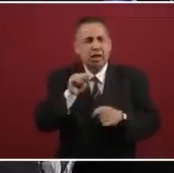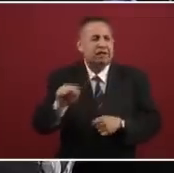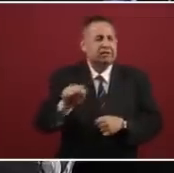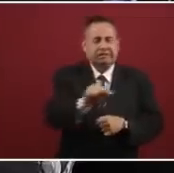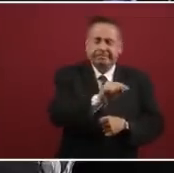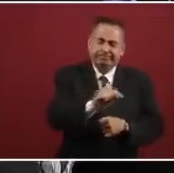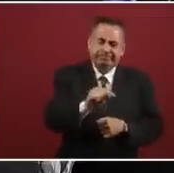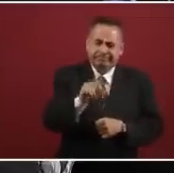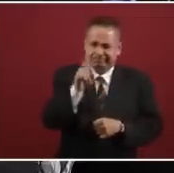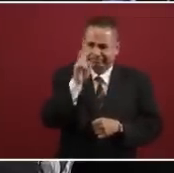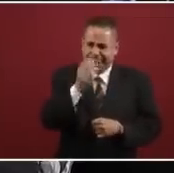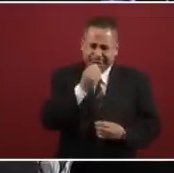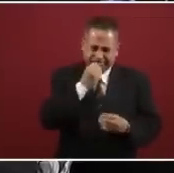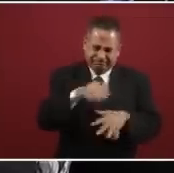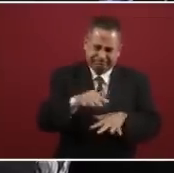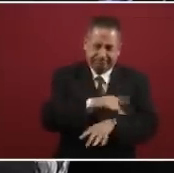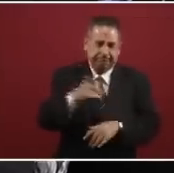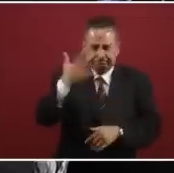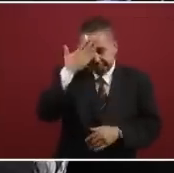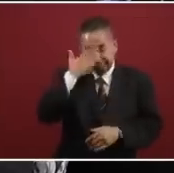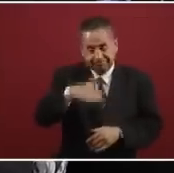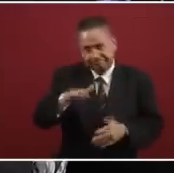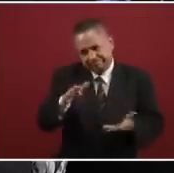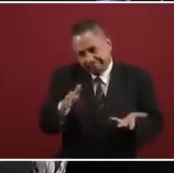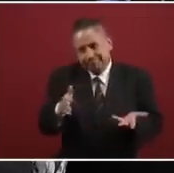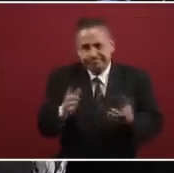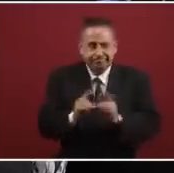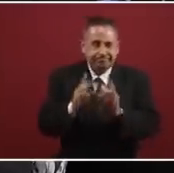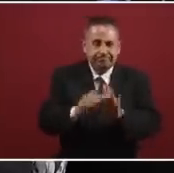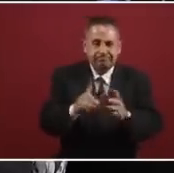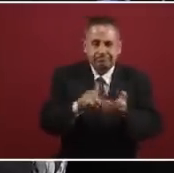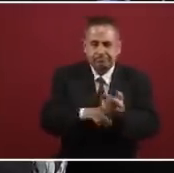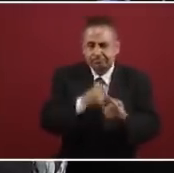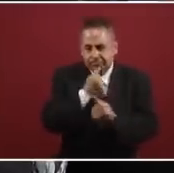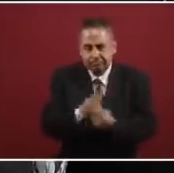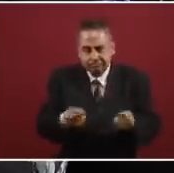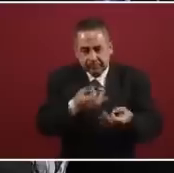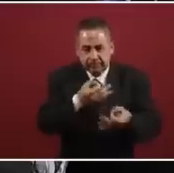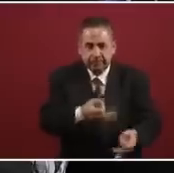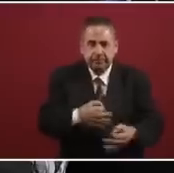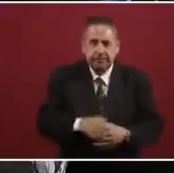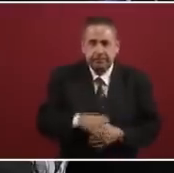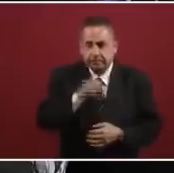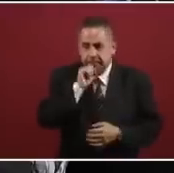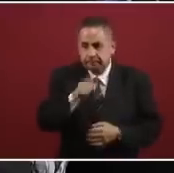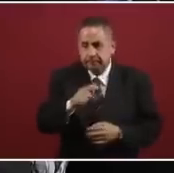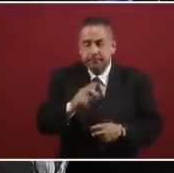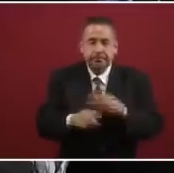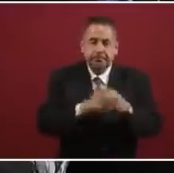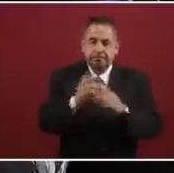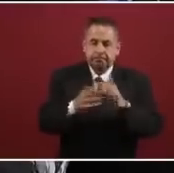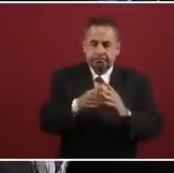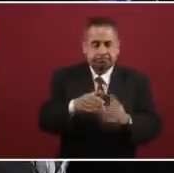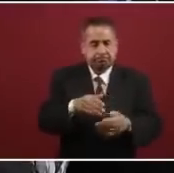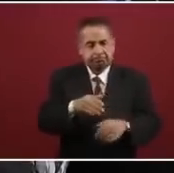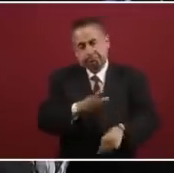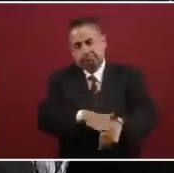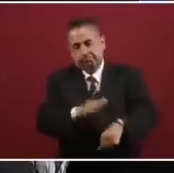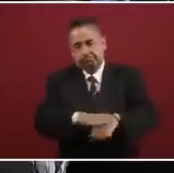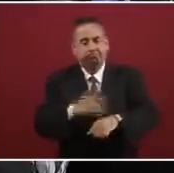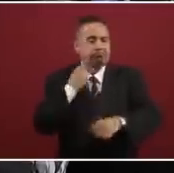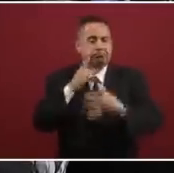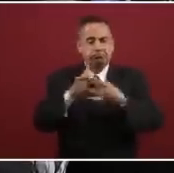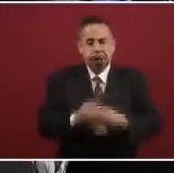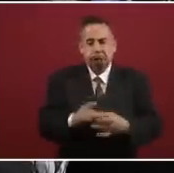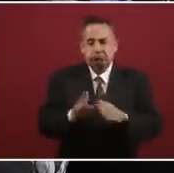son chatarra, lo sabemos bien, pero que entretienen a los niños. También en ello tendría que incidir esta política.